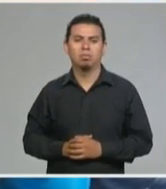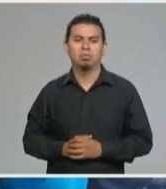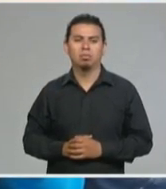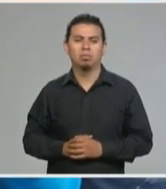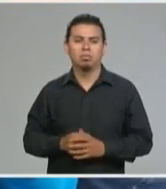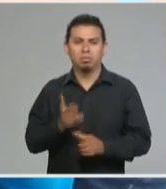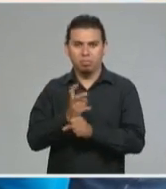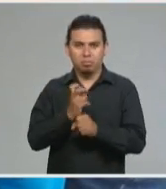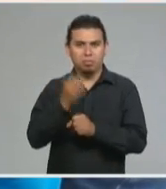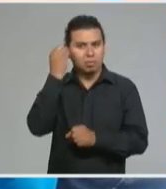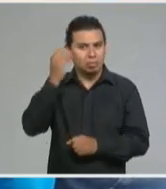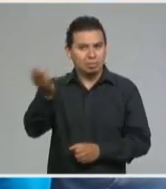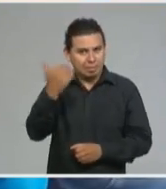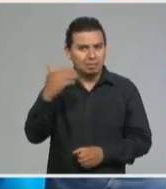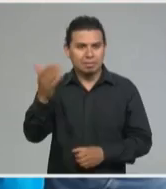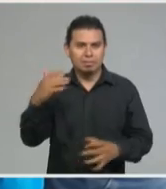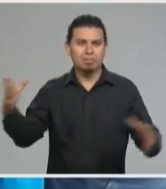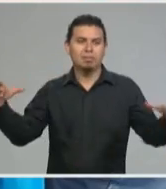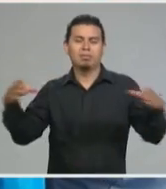los oaxaqueños